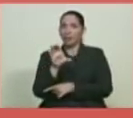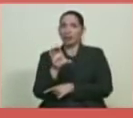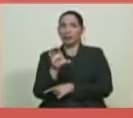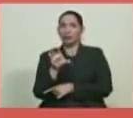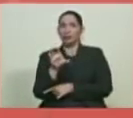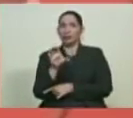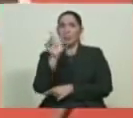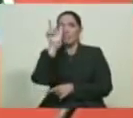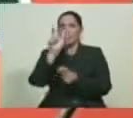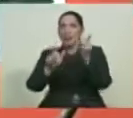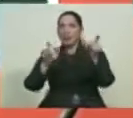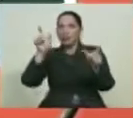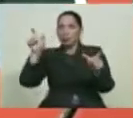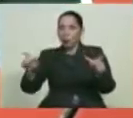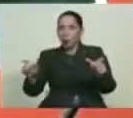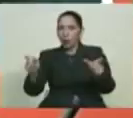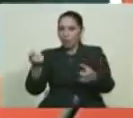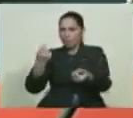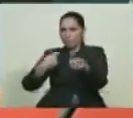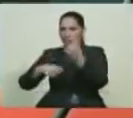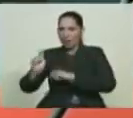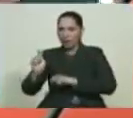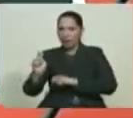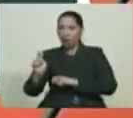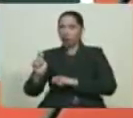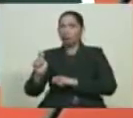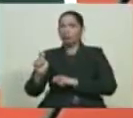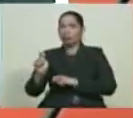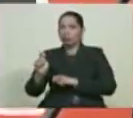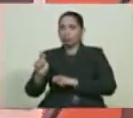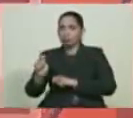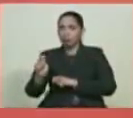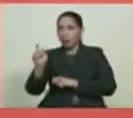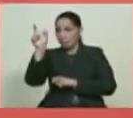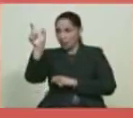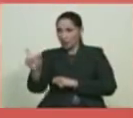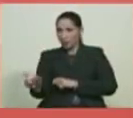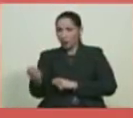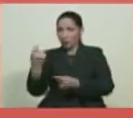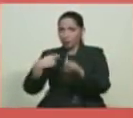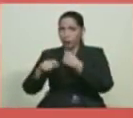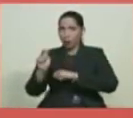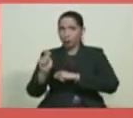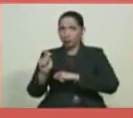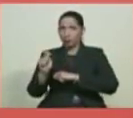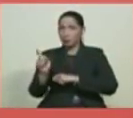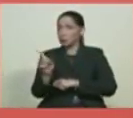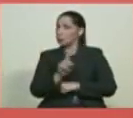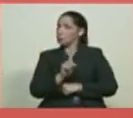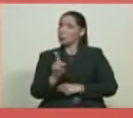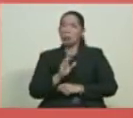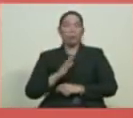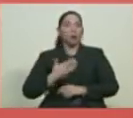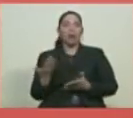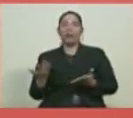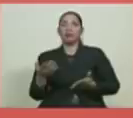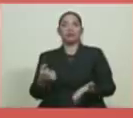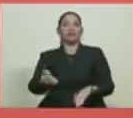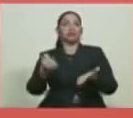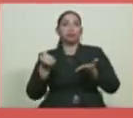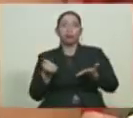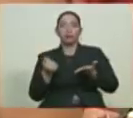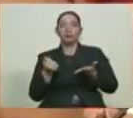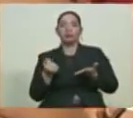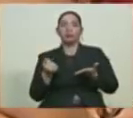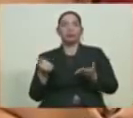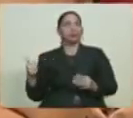personas que se prestaron para venderlo, los que se prestaron para venderlo, pues no disfrutarán del beneficio del subsidio ni de ningún otro